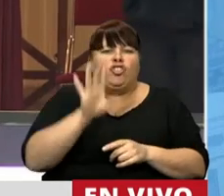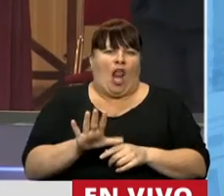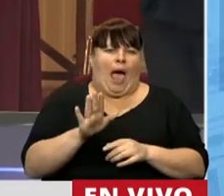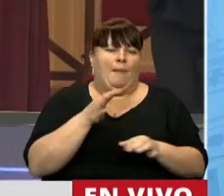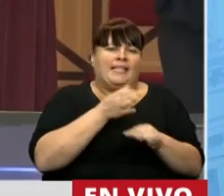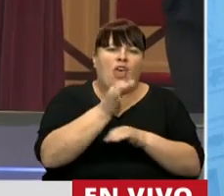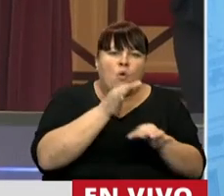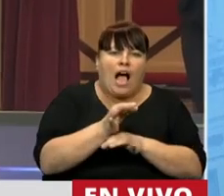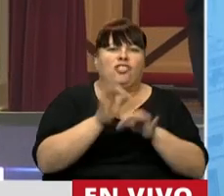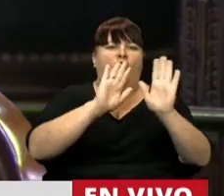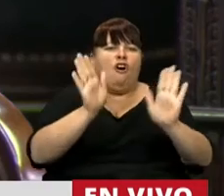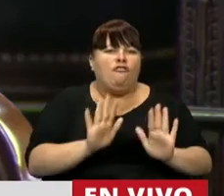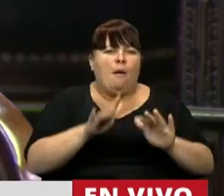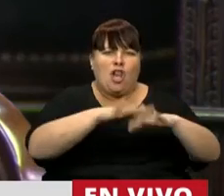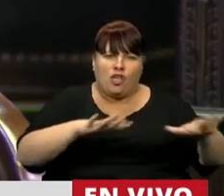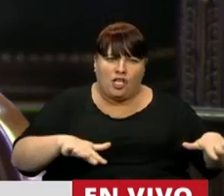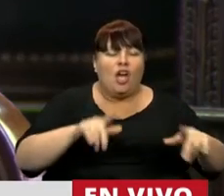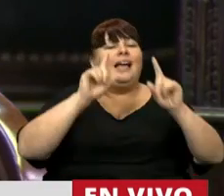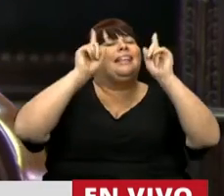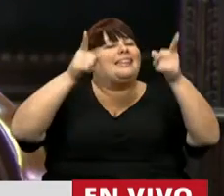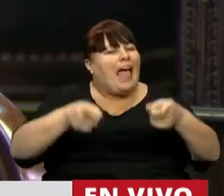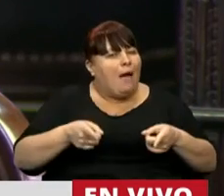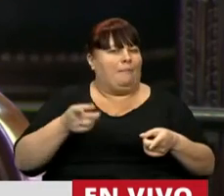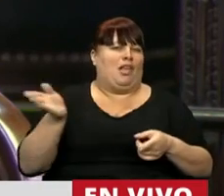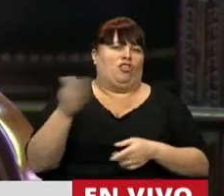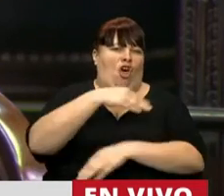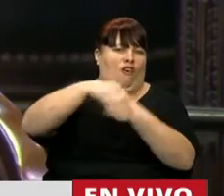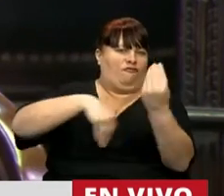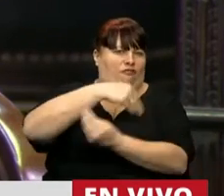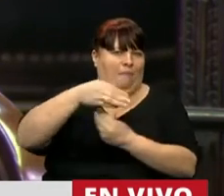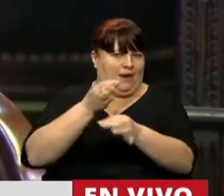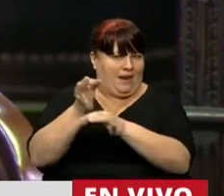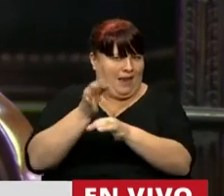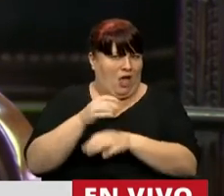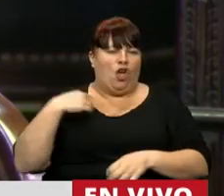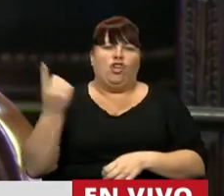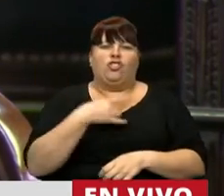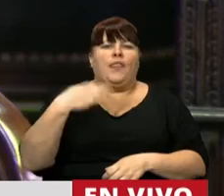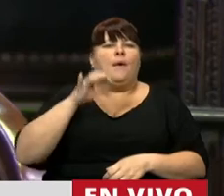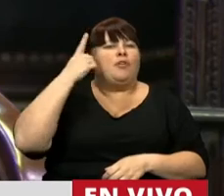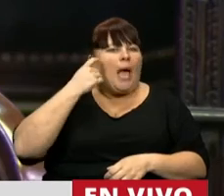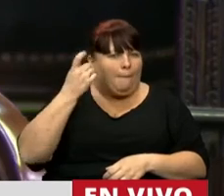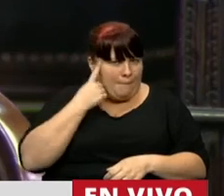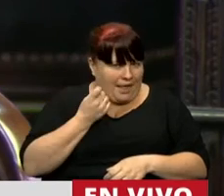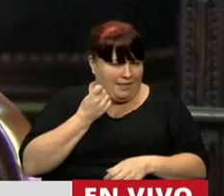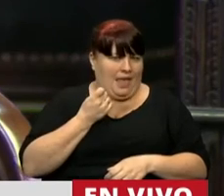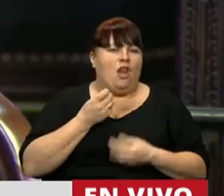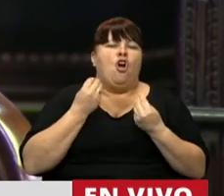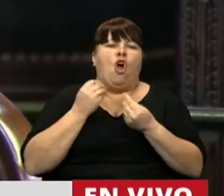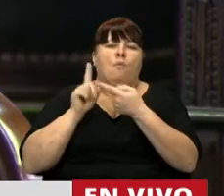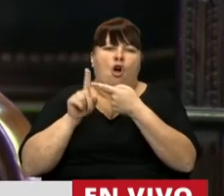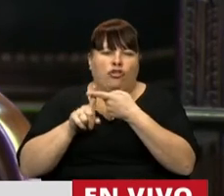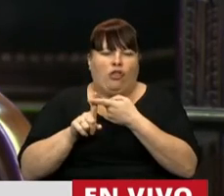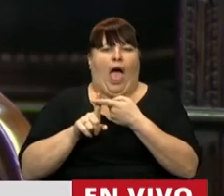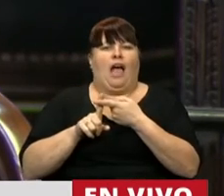en la educación y en la formación en los niños, sino en toda la familia. Todos necesitamos aprender cómo